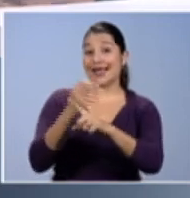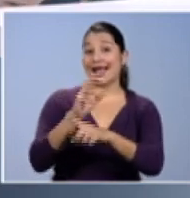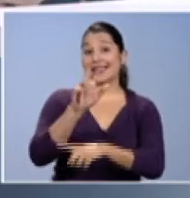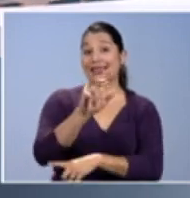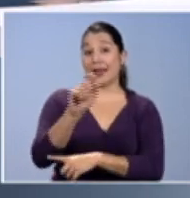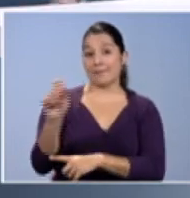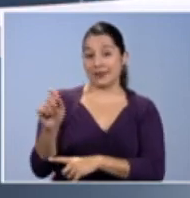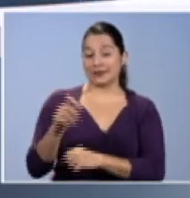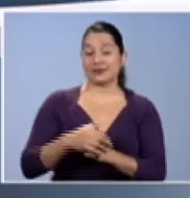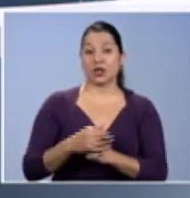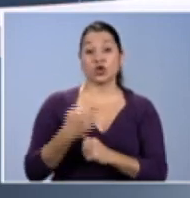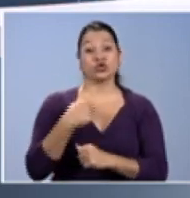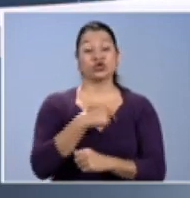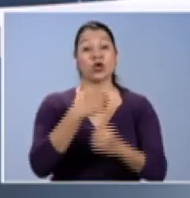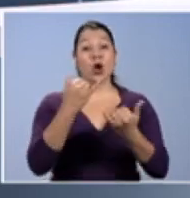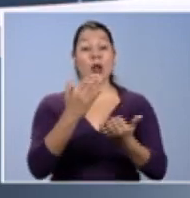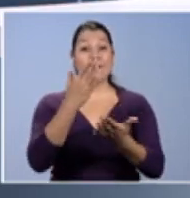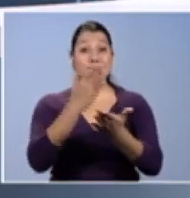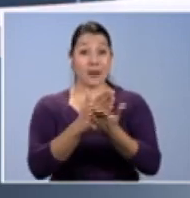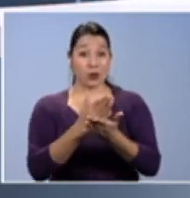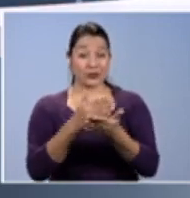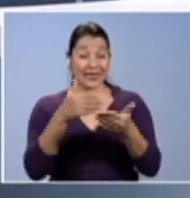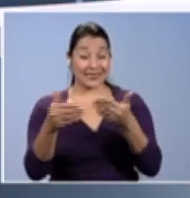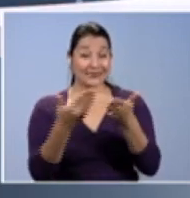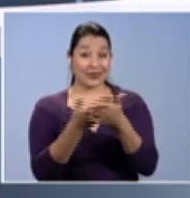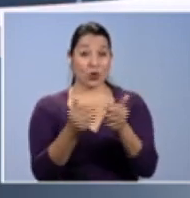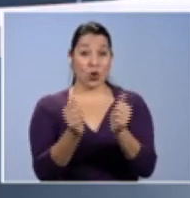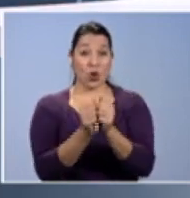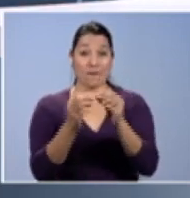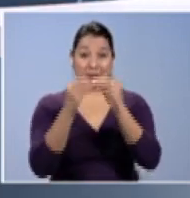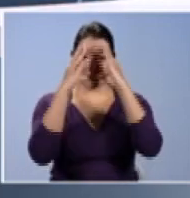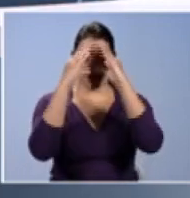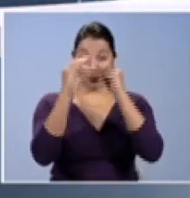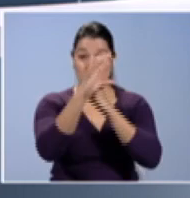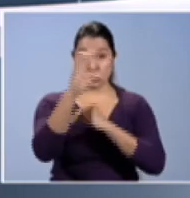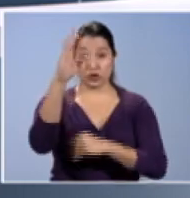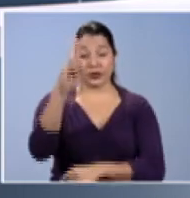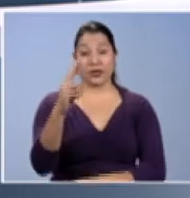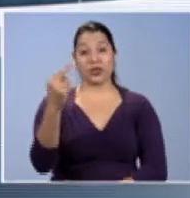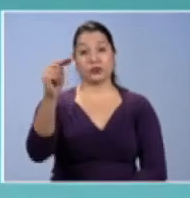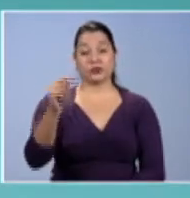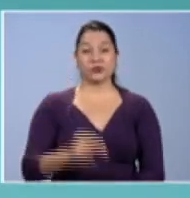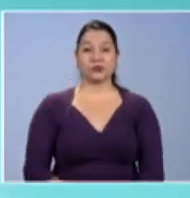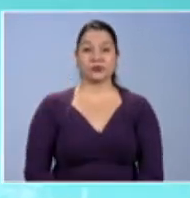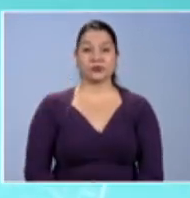desde hace muchos años. Nosotros vamos a hacer una pausa comercial y enseguida volvemos con más de Costa Rica Noticias.